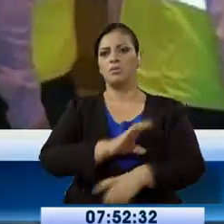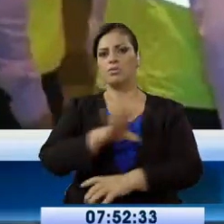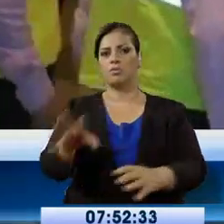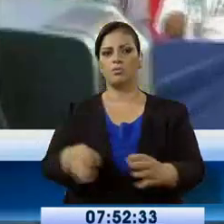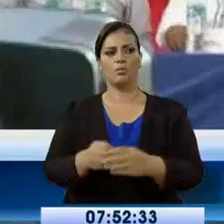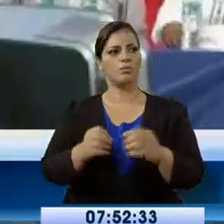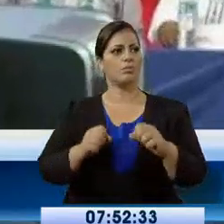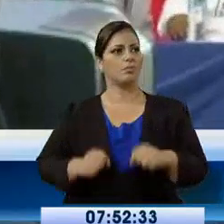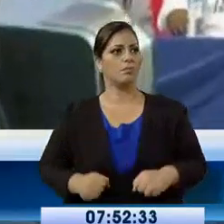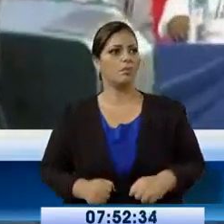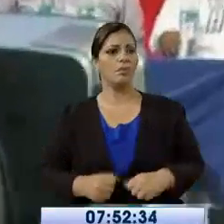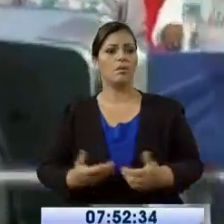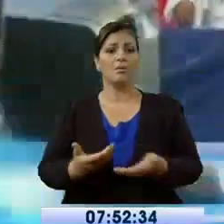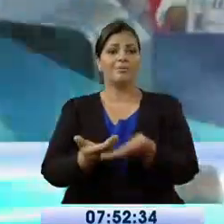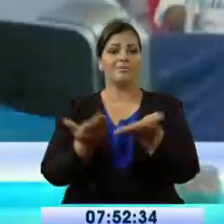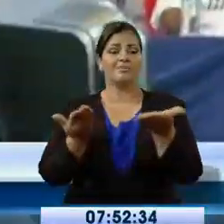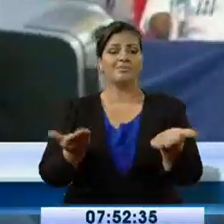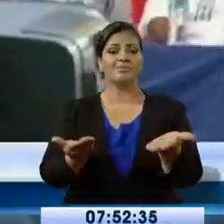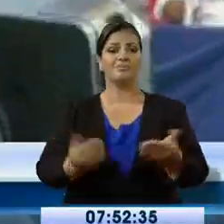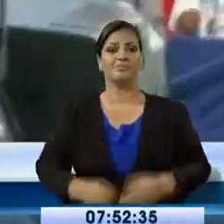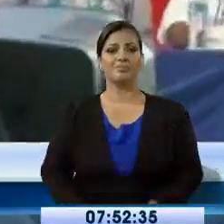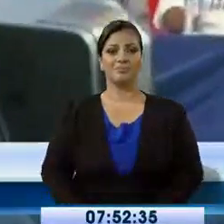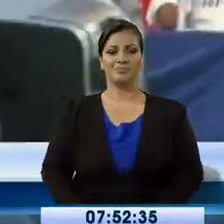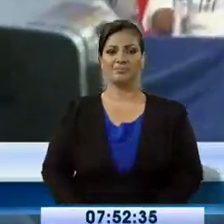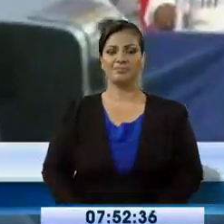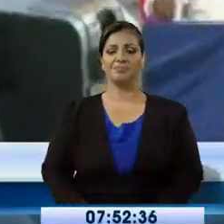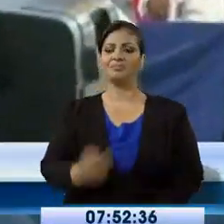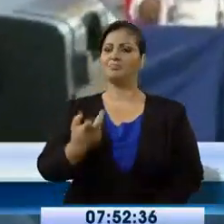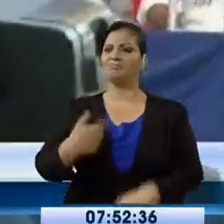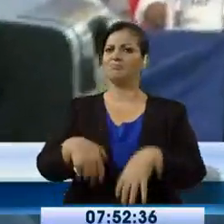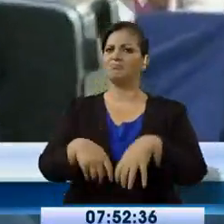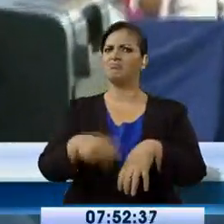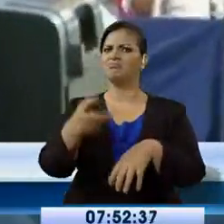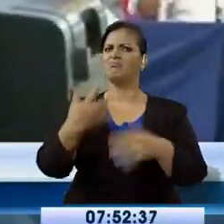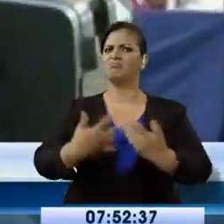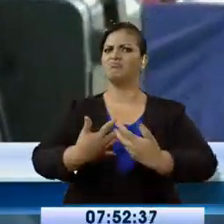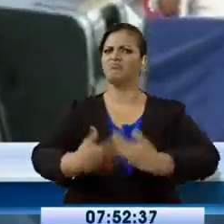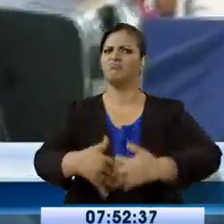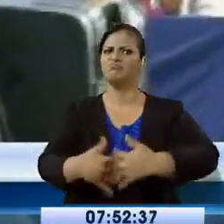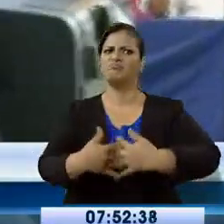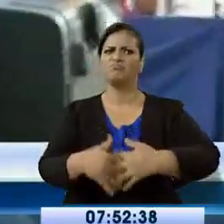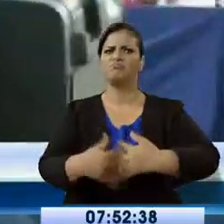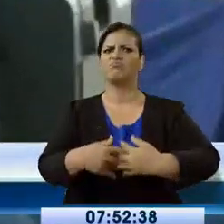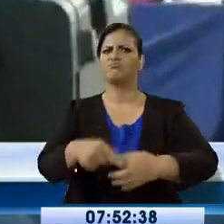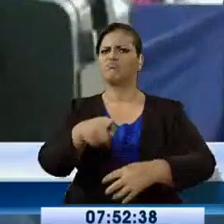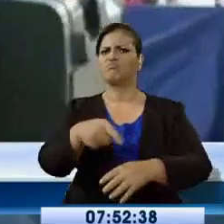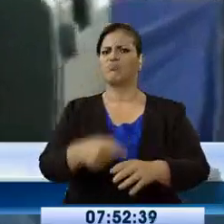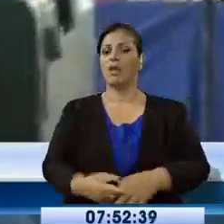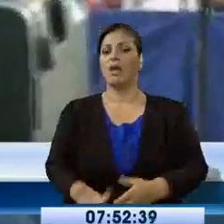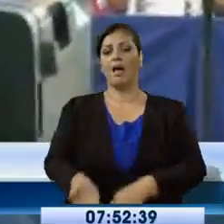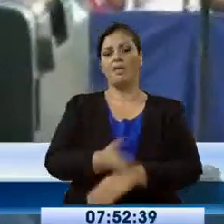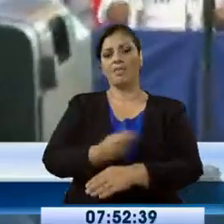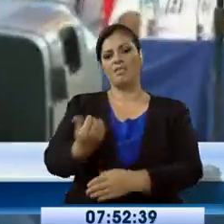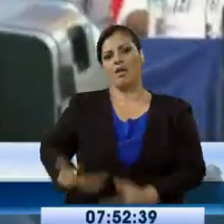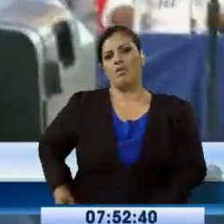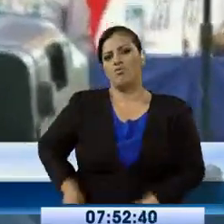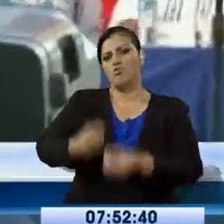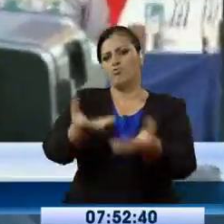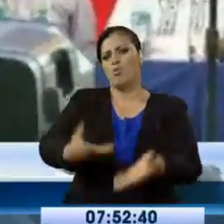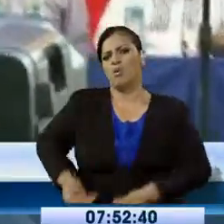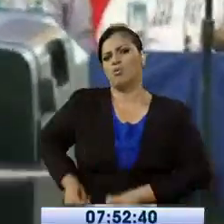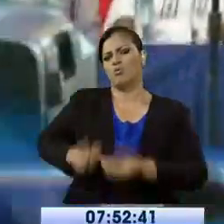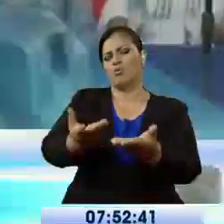Mejor ahorro y mayor ahorro que una buena inversión. Este es un gran ejemplo de esa clase de inversión. ¿Cuánto nos permitirá